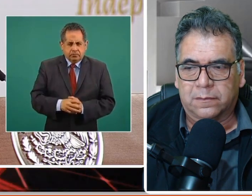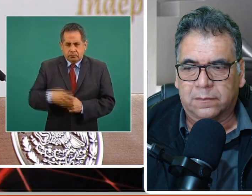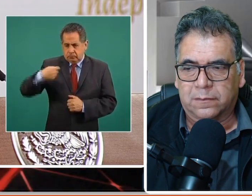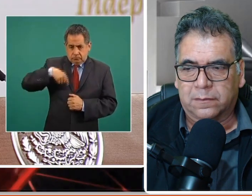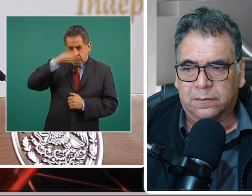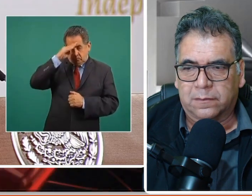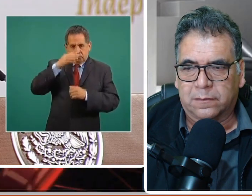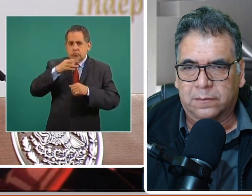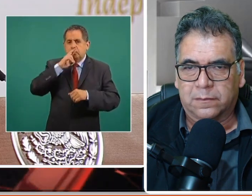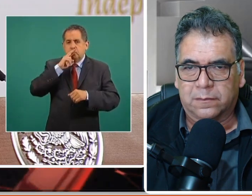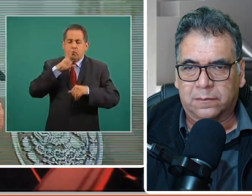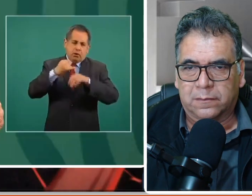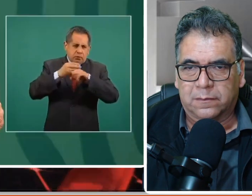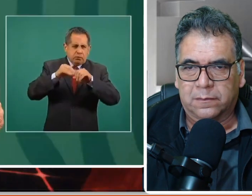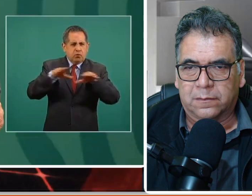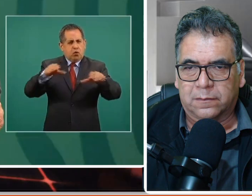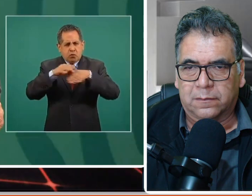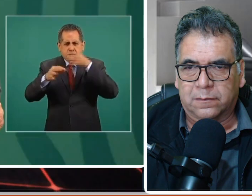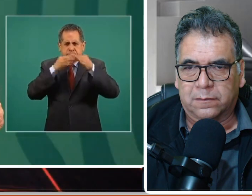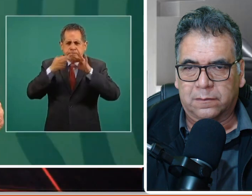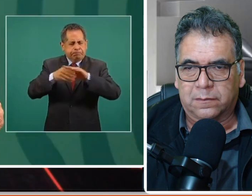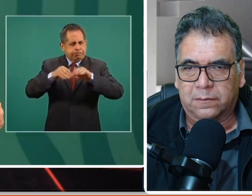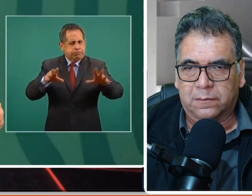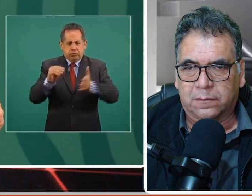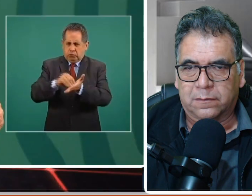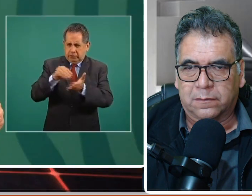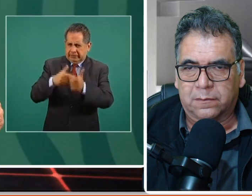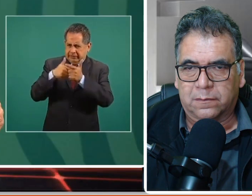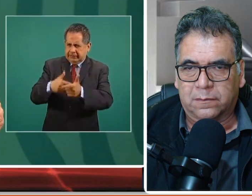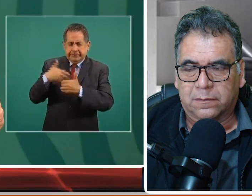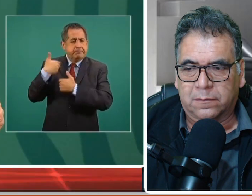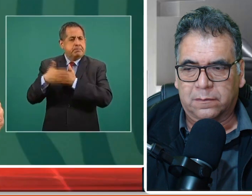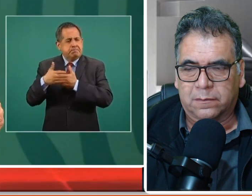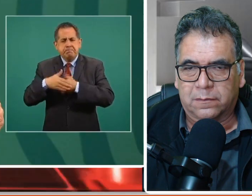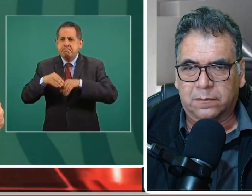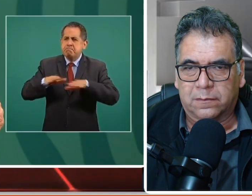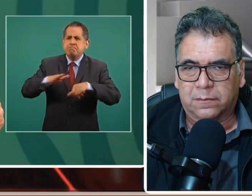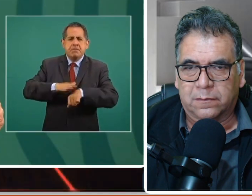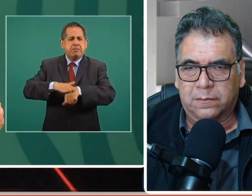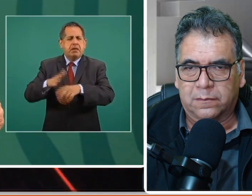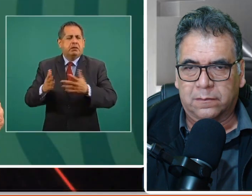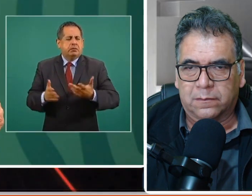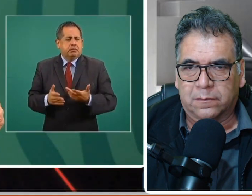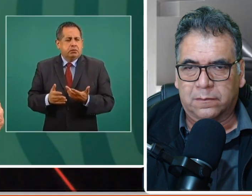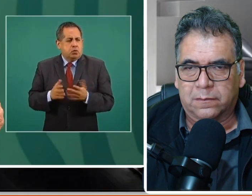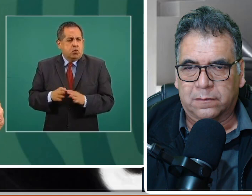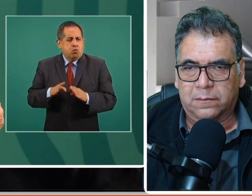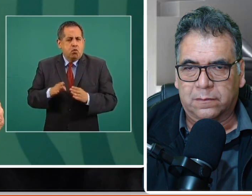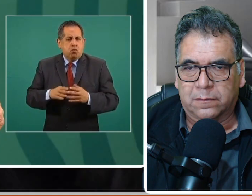decidimos informarle a los ciudadanos y vamos a seguirles informando de cómo va el trámite